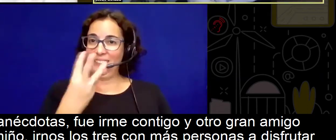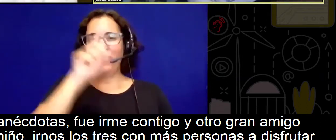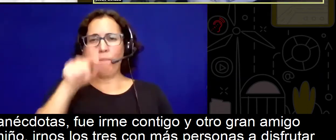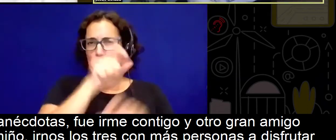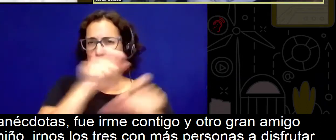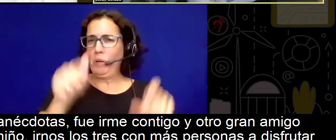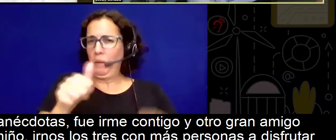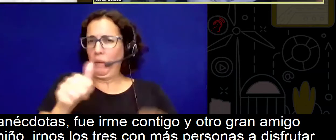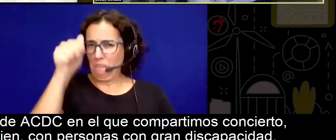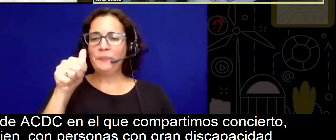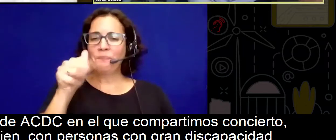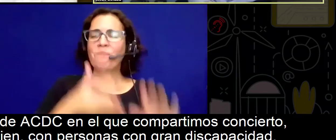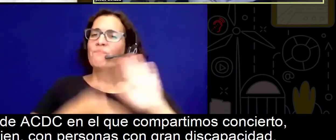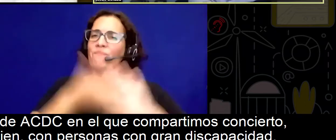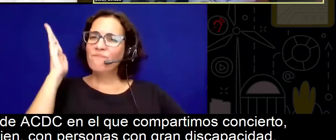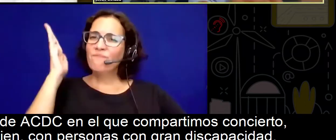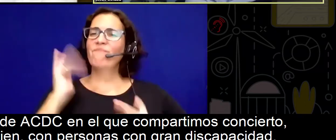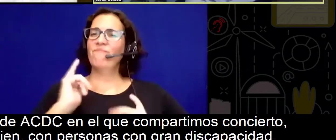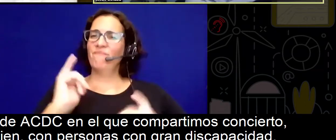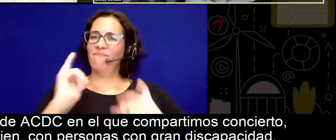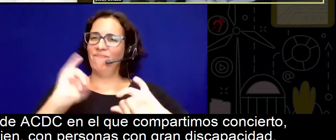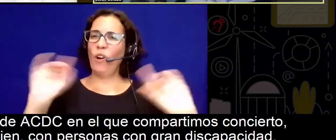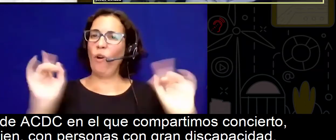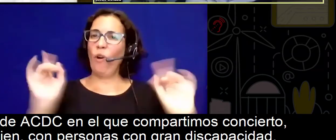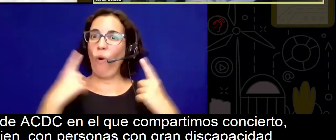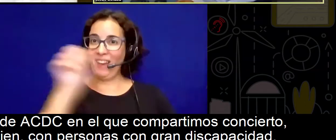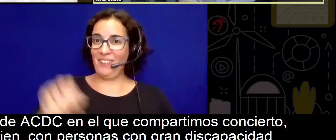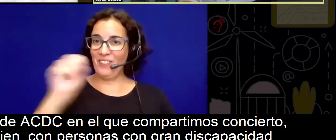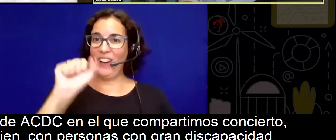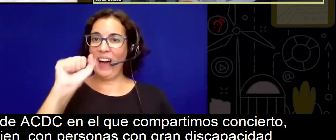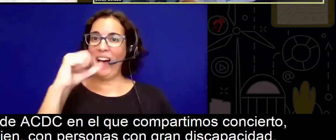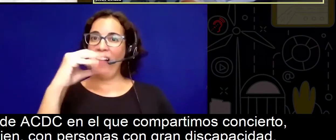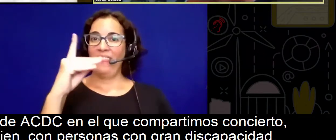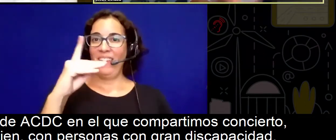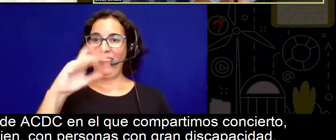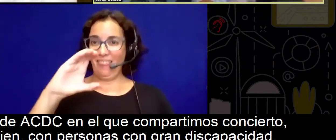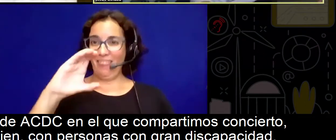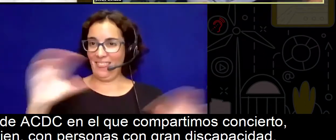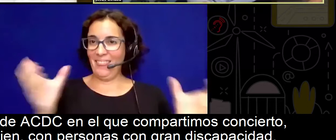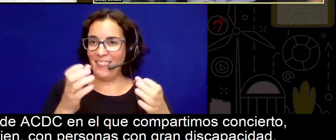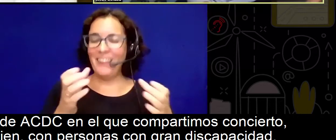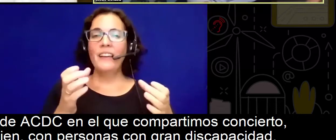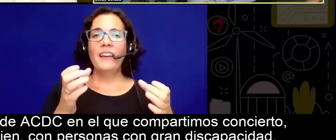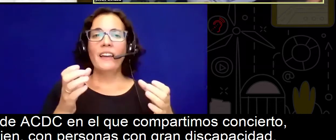fuimos a disfrutar de un concierto de ACDC, pues bueno, pues en el que además compartimos